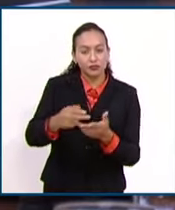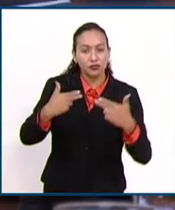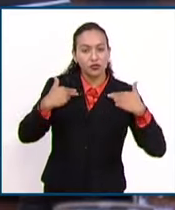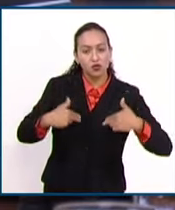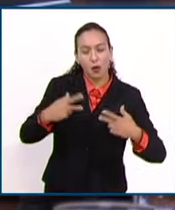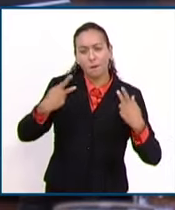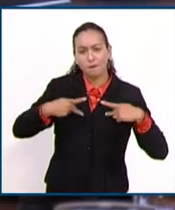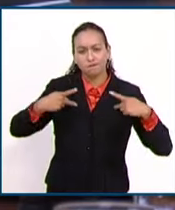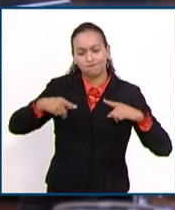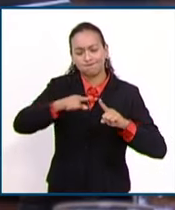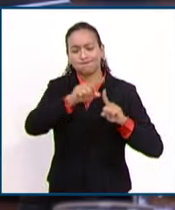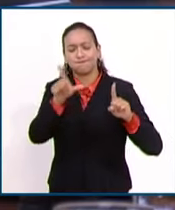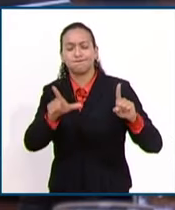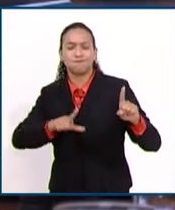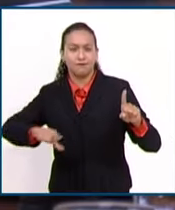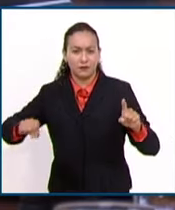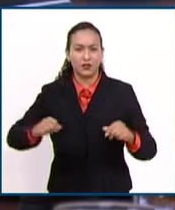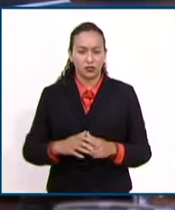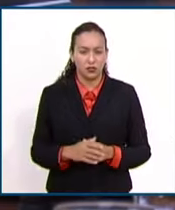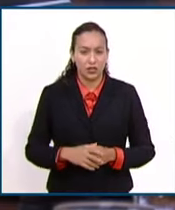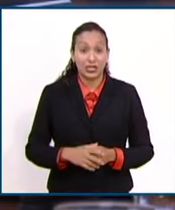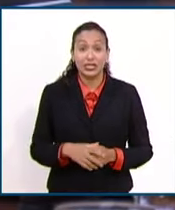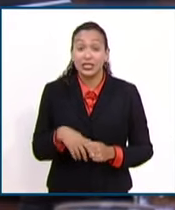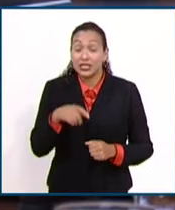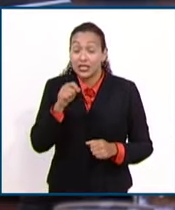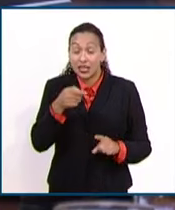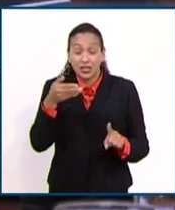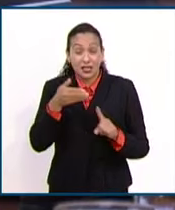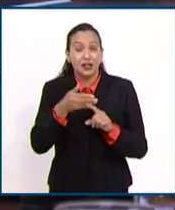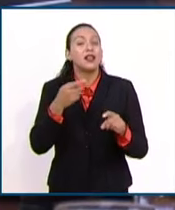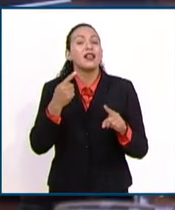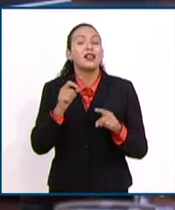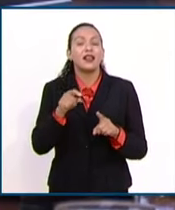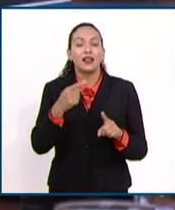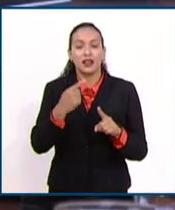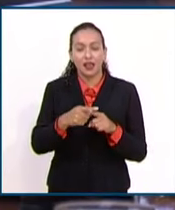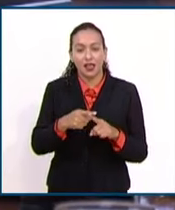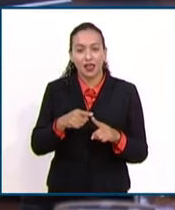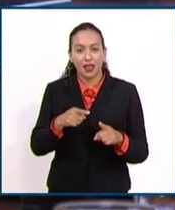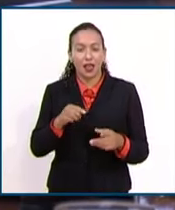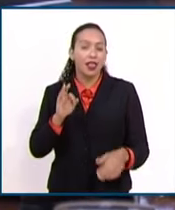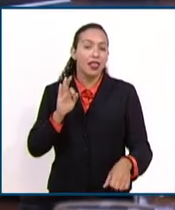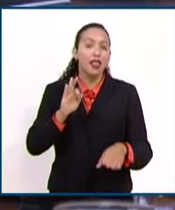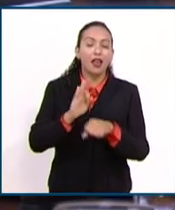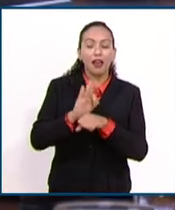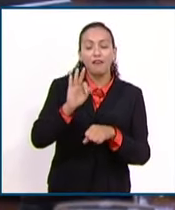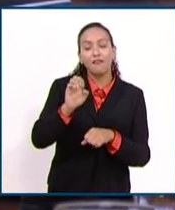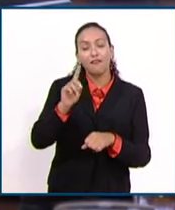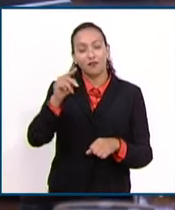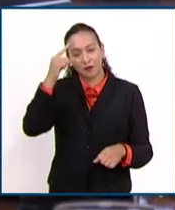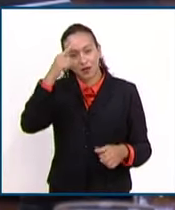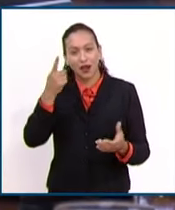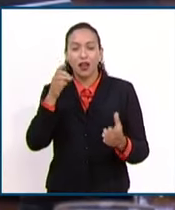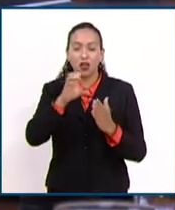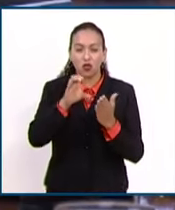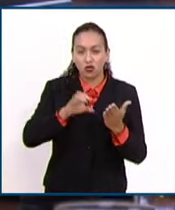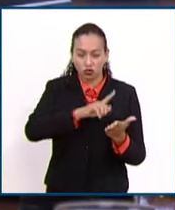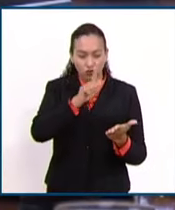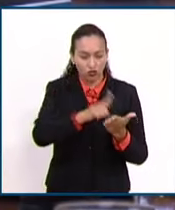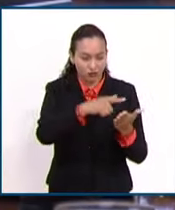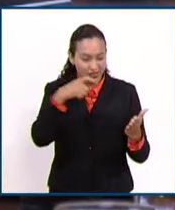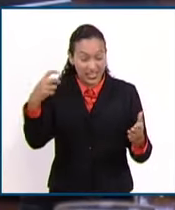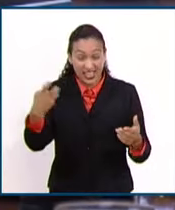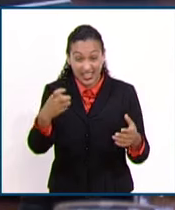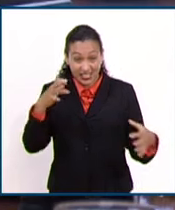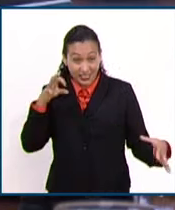todas y todos, y particularmente la defensa férrea de la Constitución política